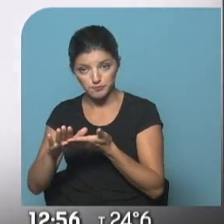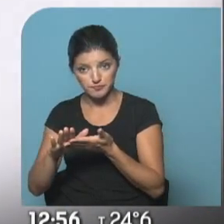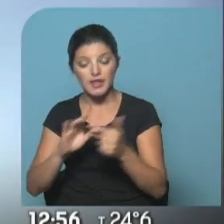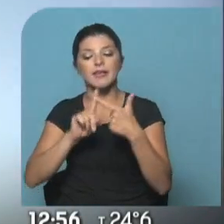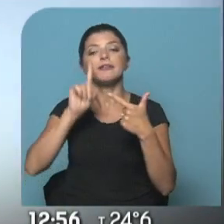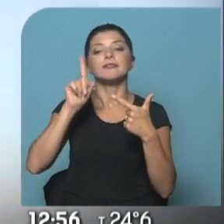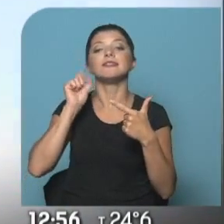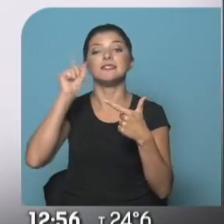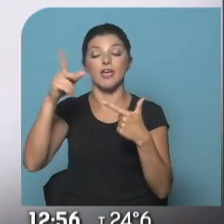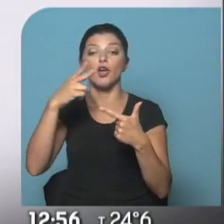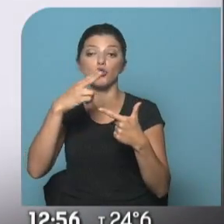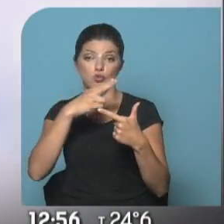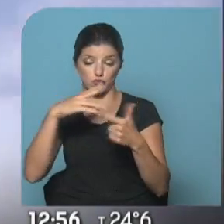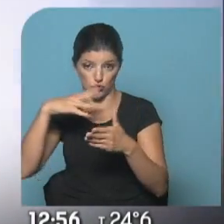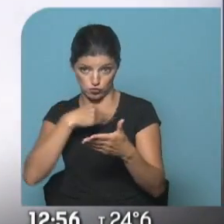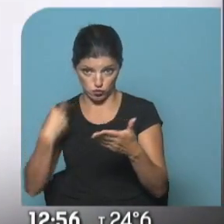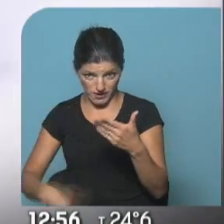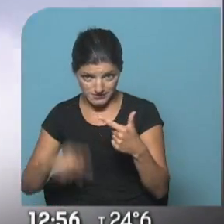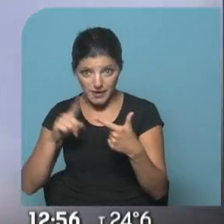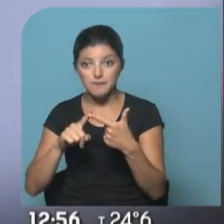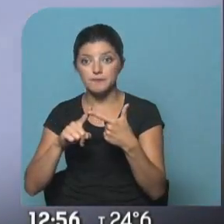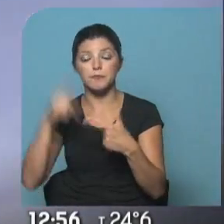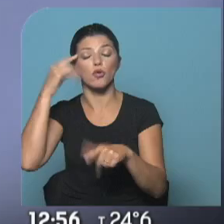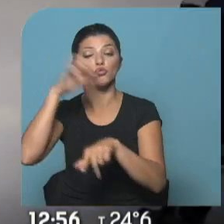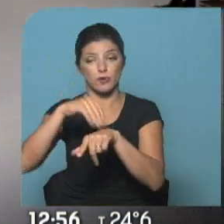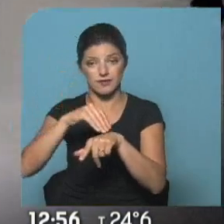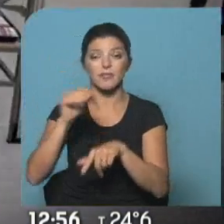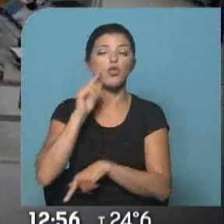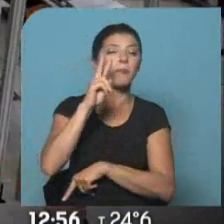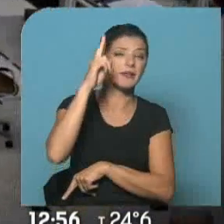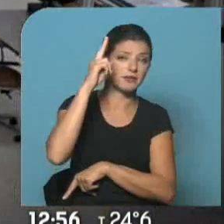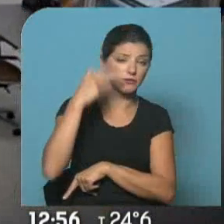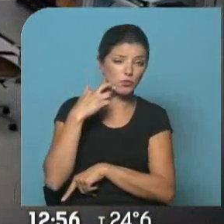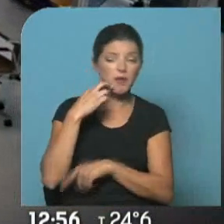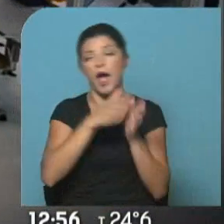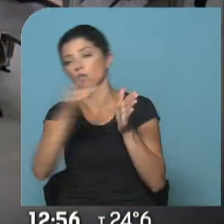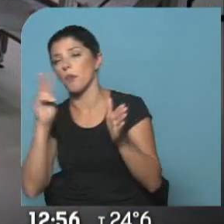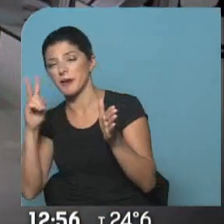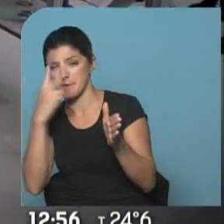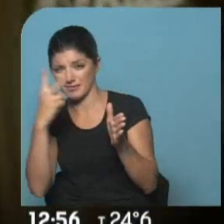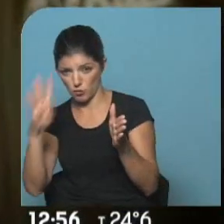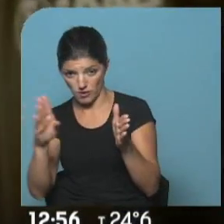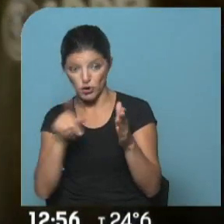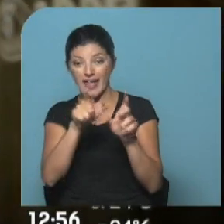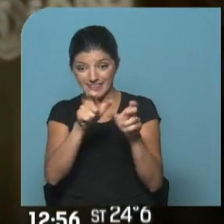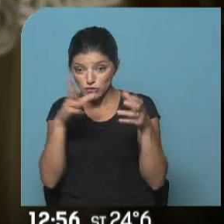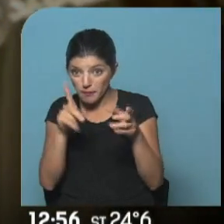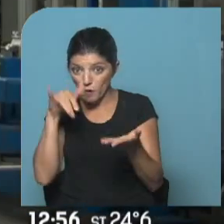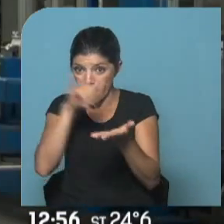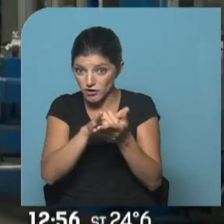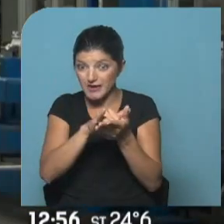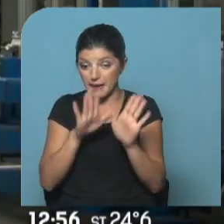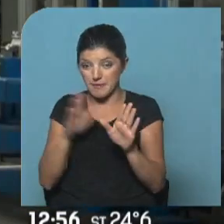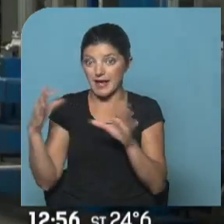de origen sueco, entre 2019 y 2024. 15 de esos aviones serán ensamblados en Brasil, en una